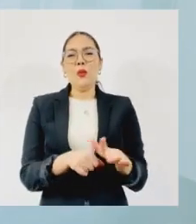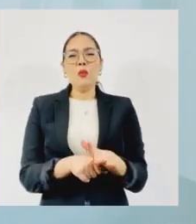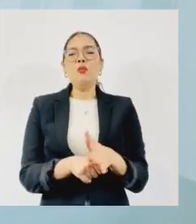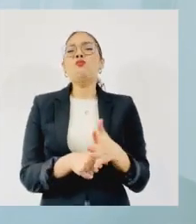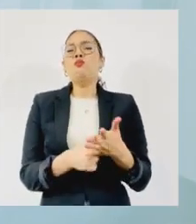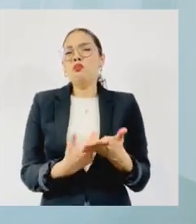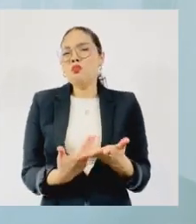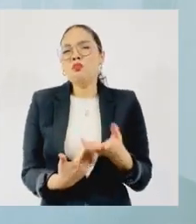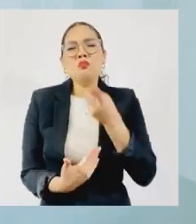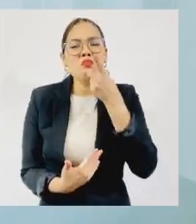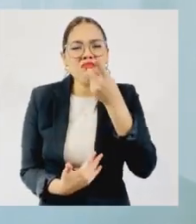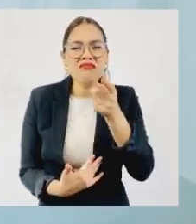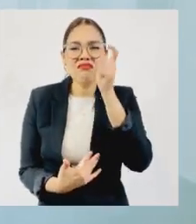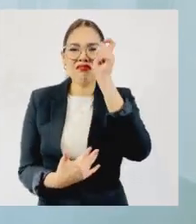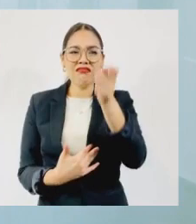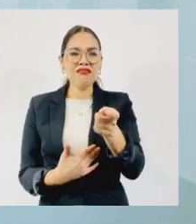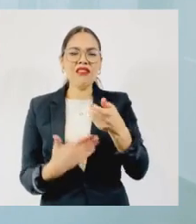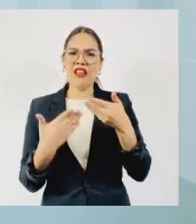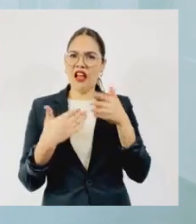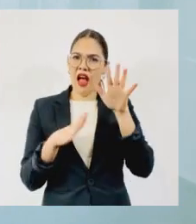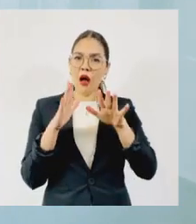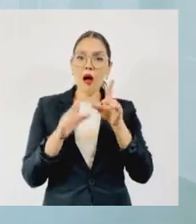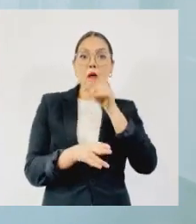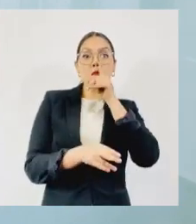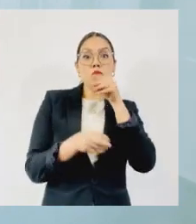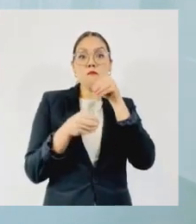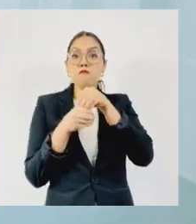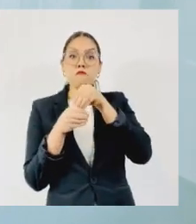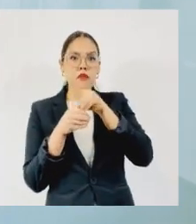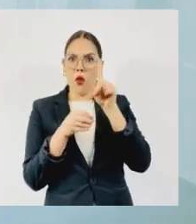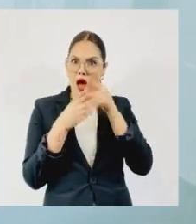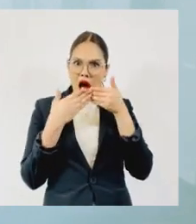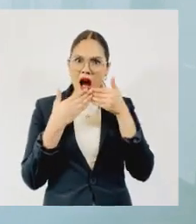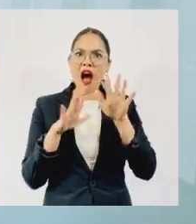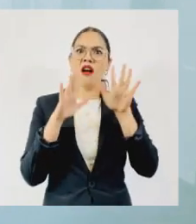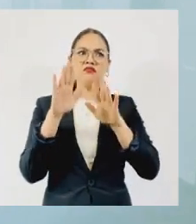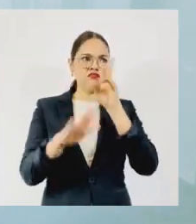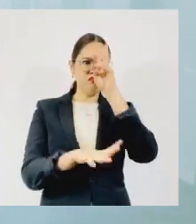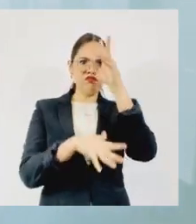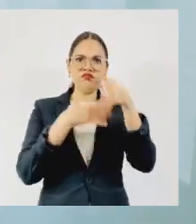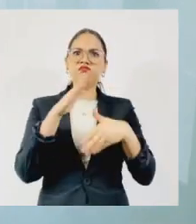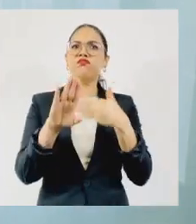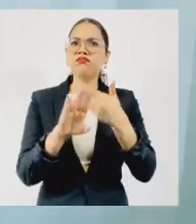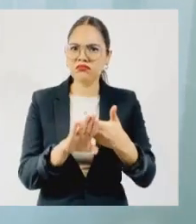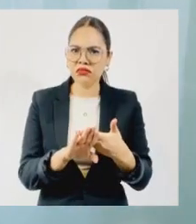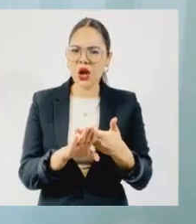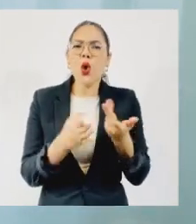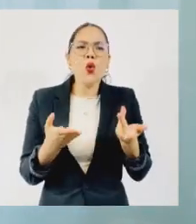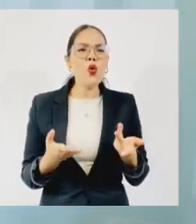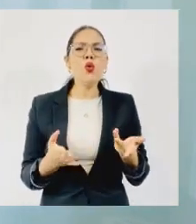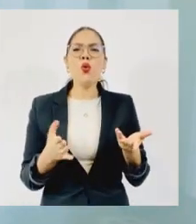es manifiesta a veces abiertamente, pero obviamente, ¿qué hacen? ¿O